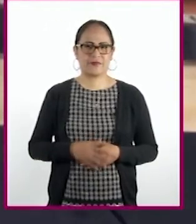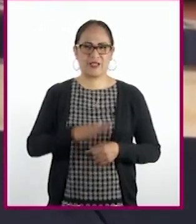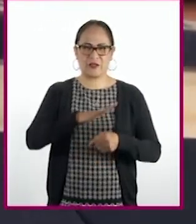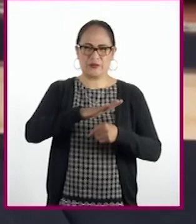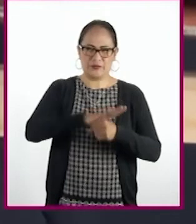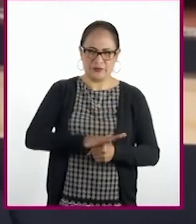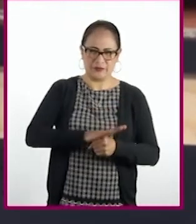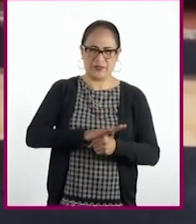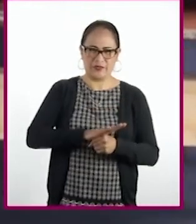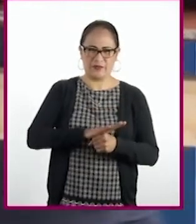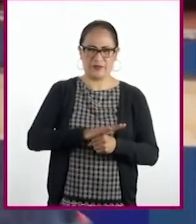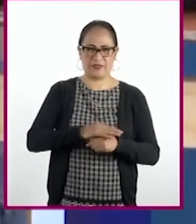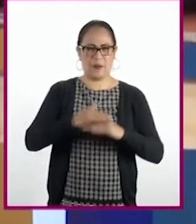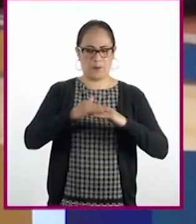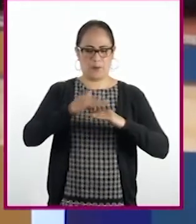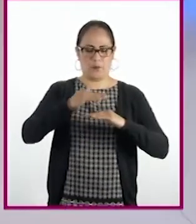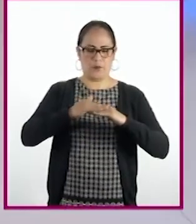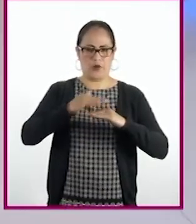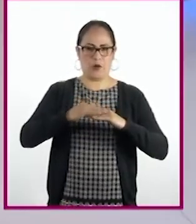Ya está.